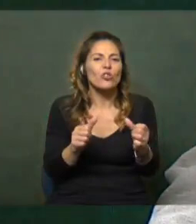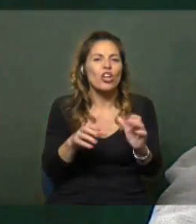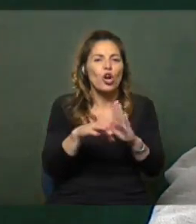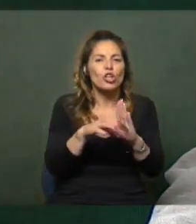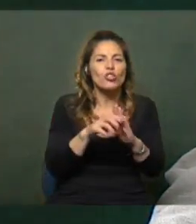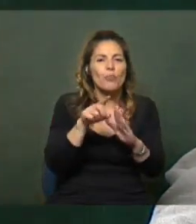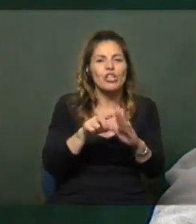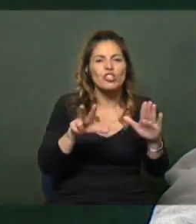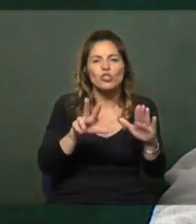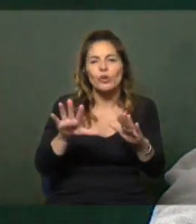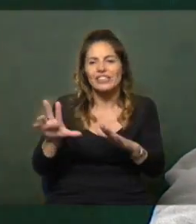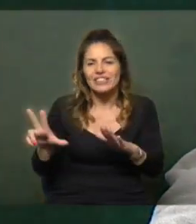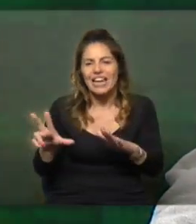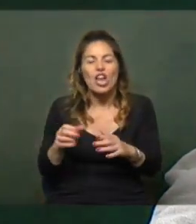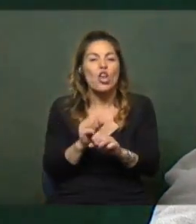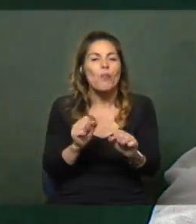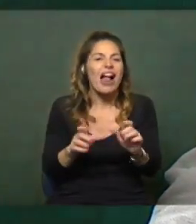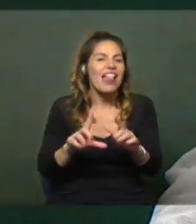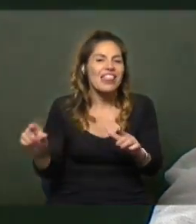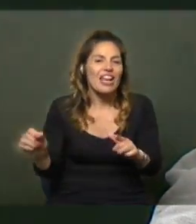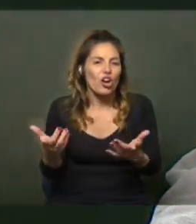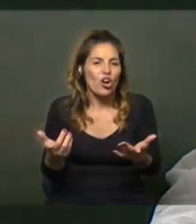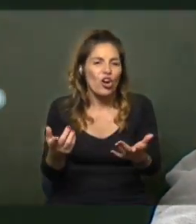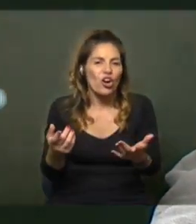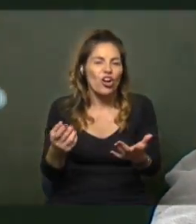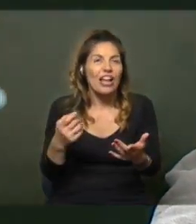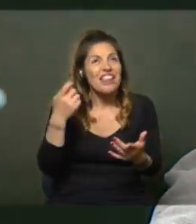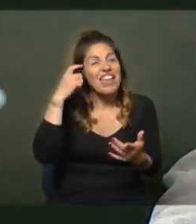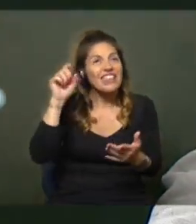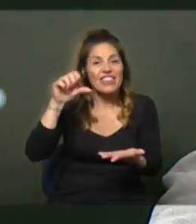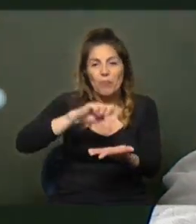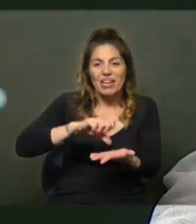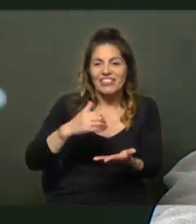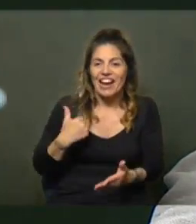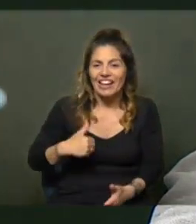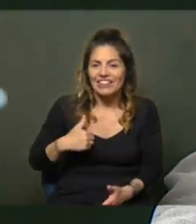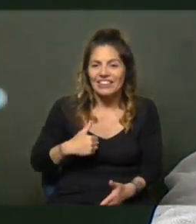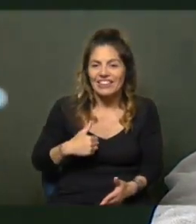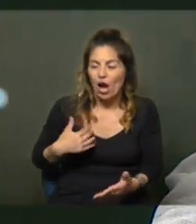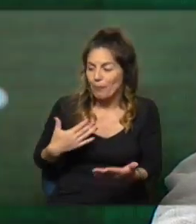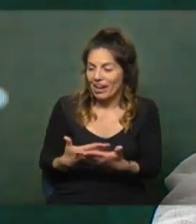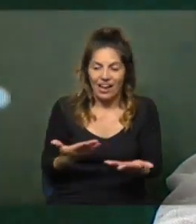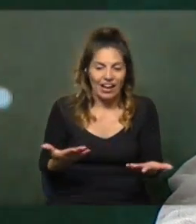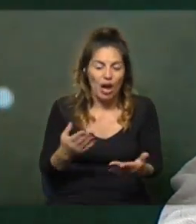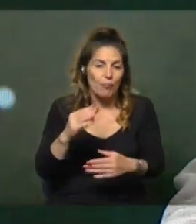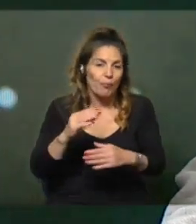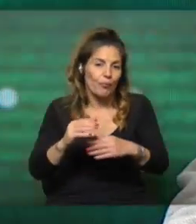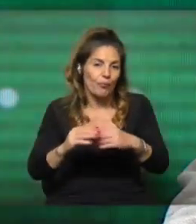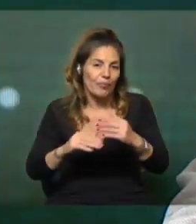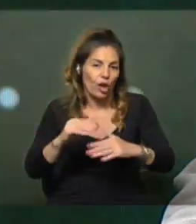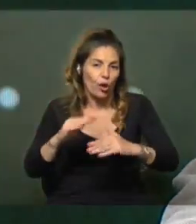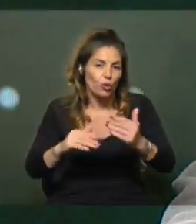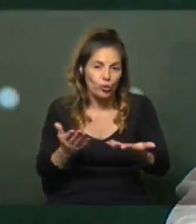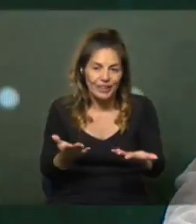1853 lejos lo más lejos que se puede ir en la noción de patria Argentina de ahí para acá podrá reconstruir pero creo que tiene que